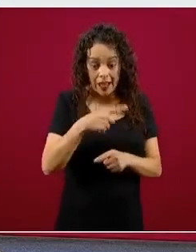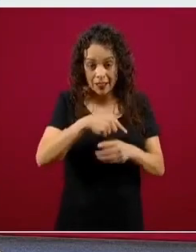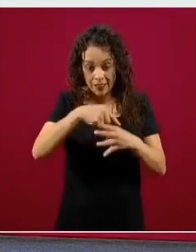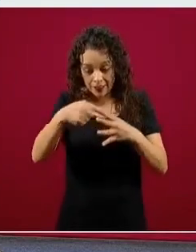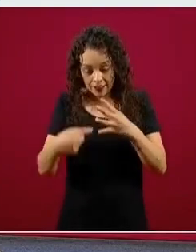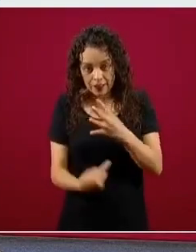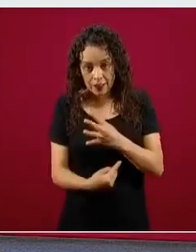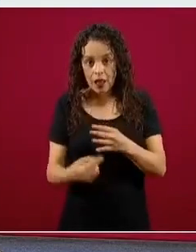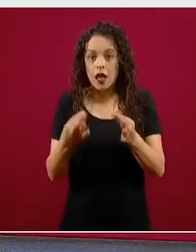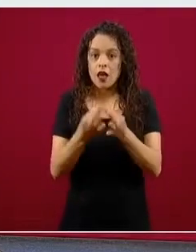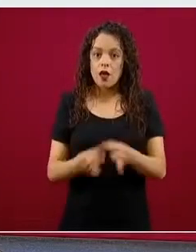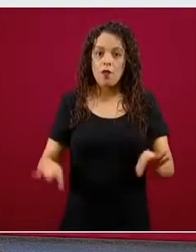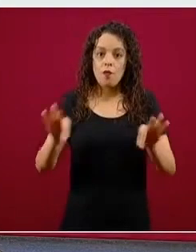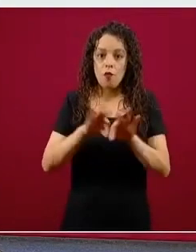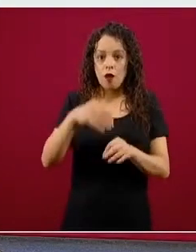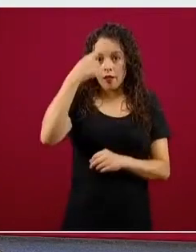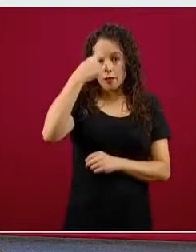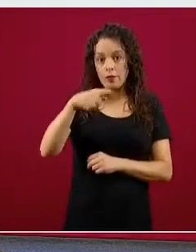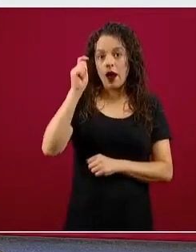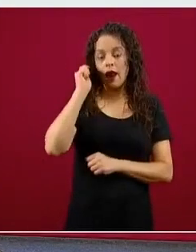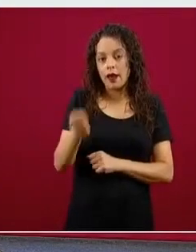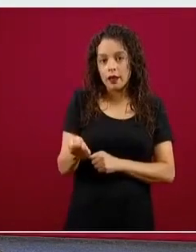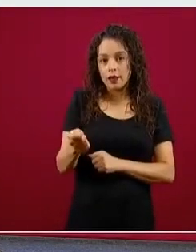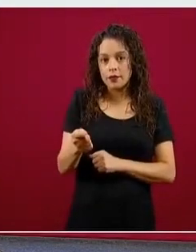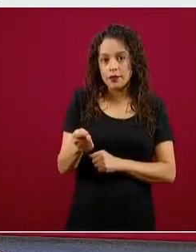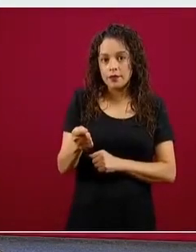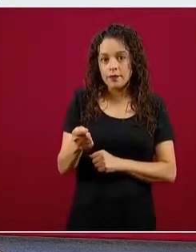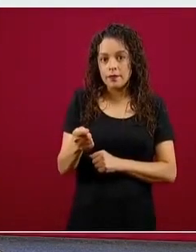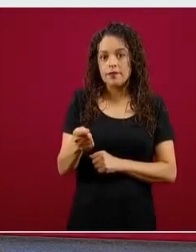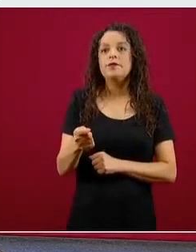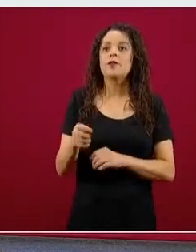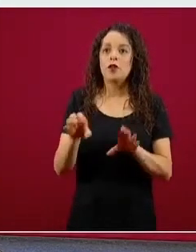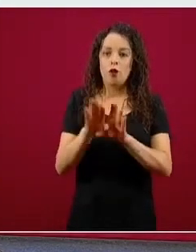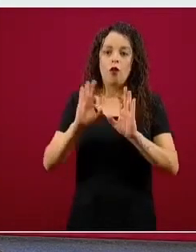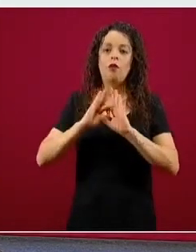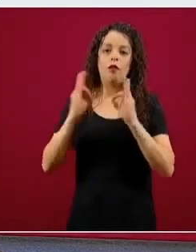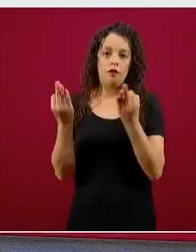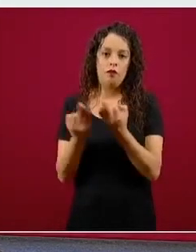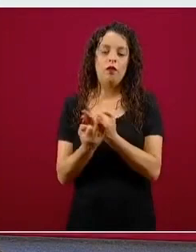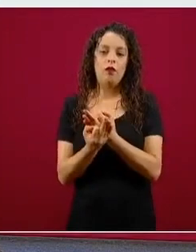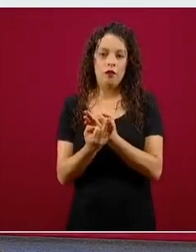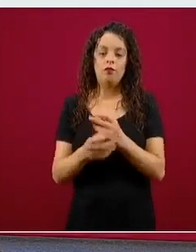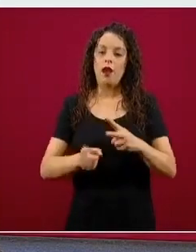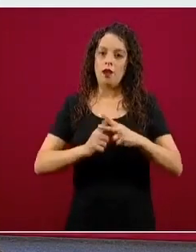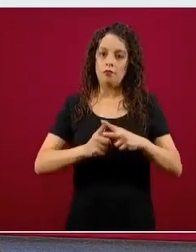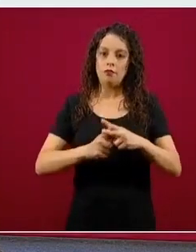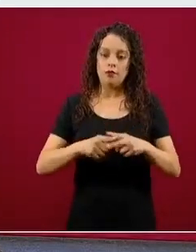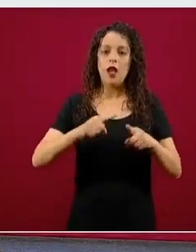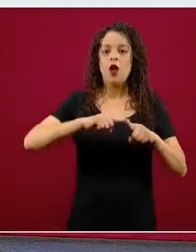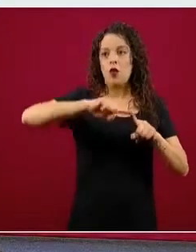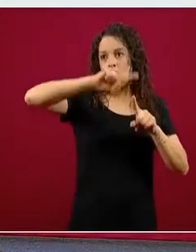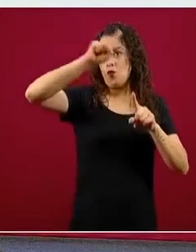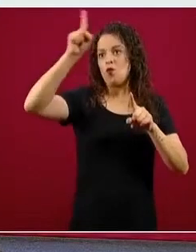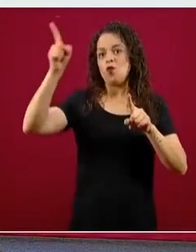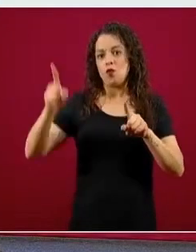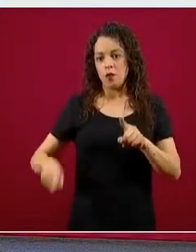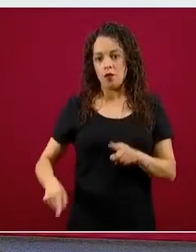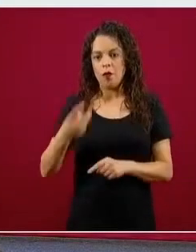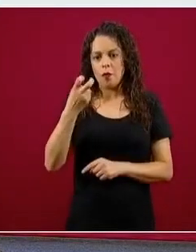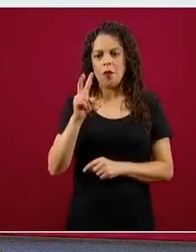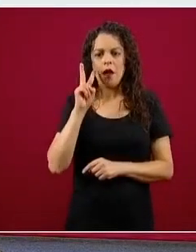importantes para configurar la curva. Estas son las predicciones o proyecciones, por eso se ven tan